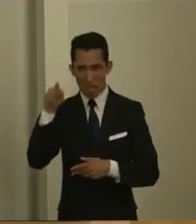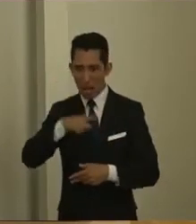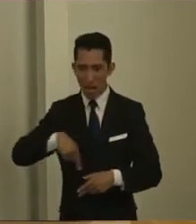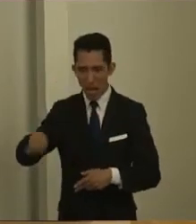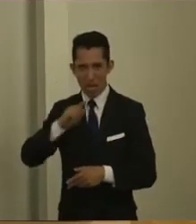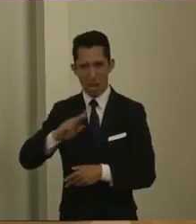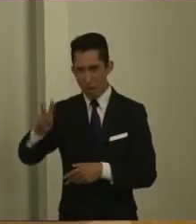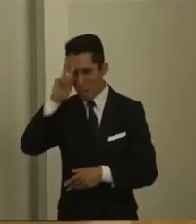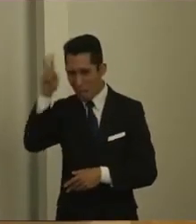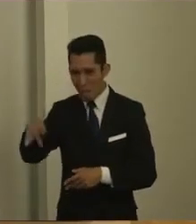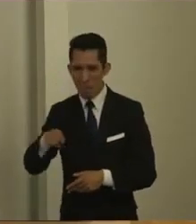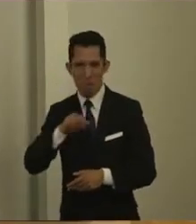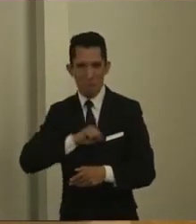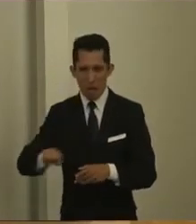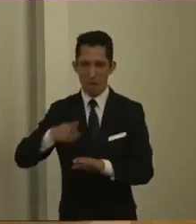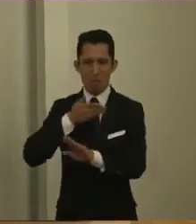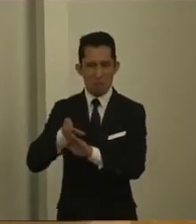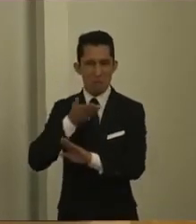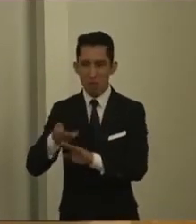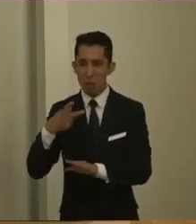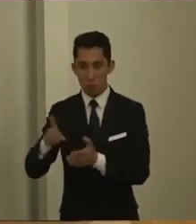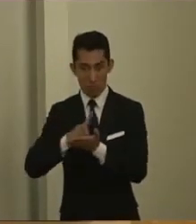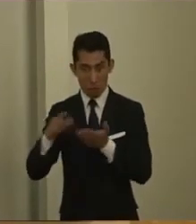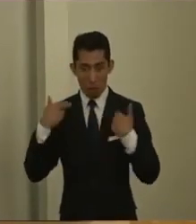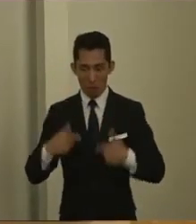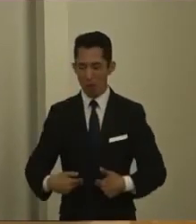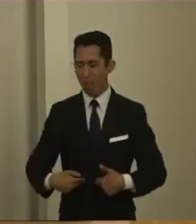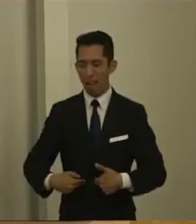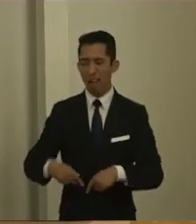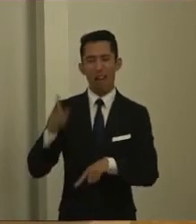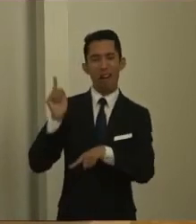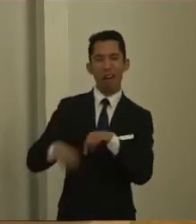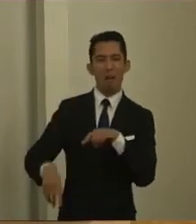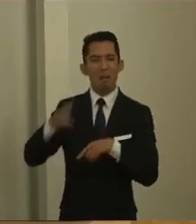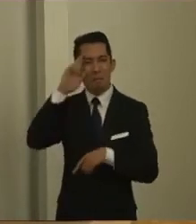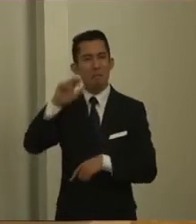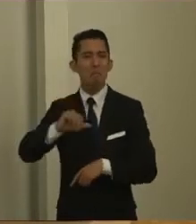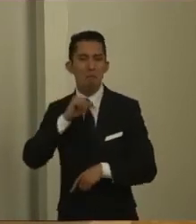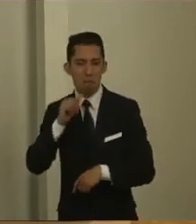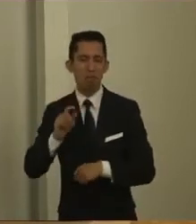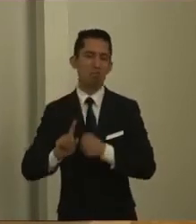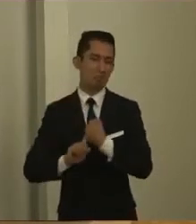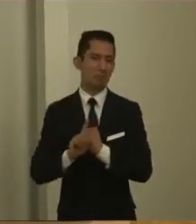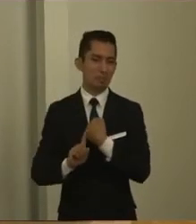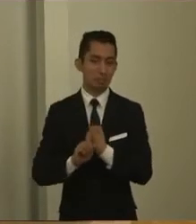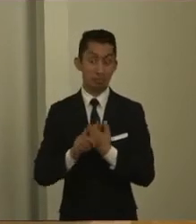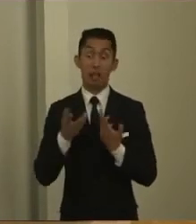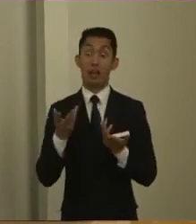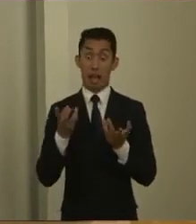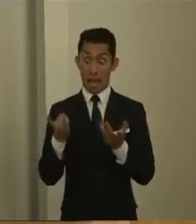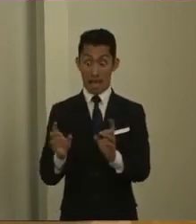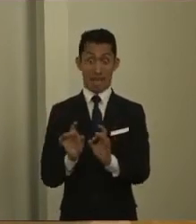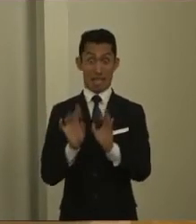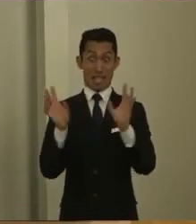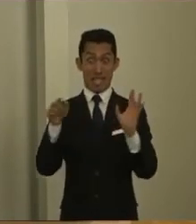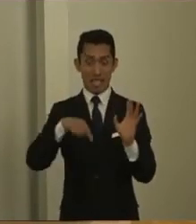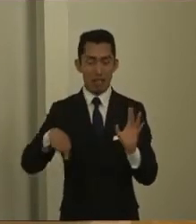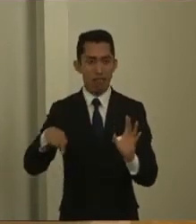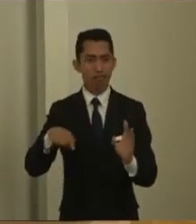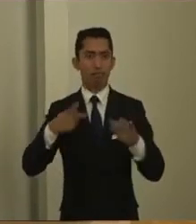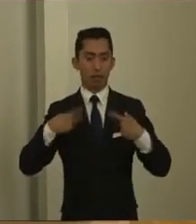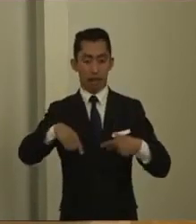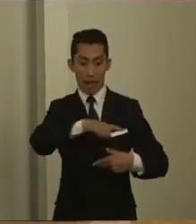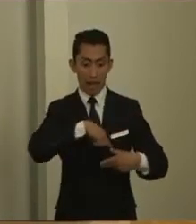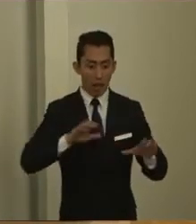que defienden derechos ante esta situación hasta y la cita ante esta situación el comité de